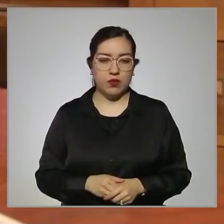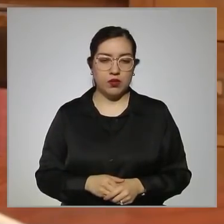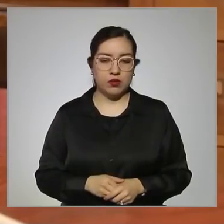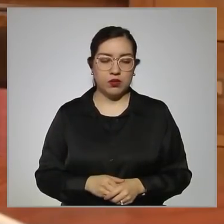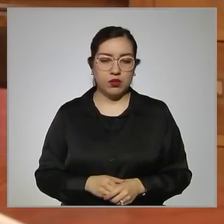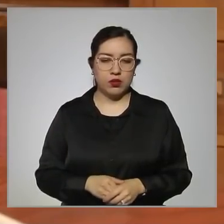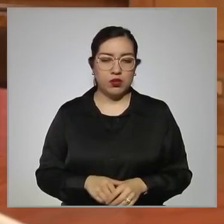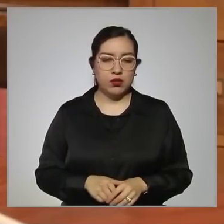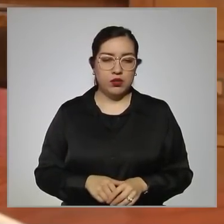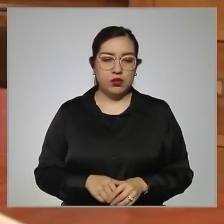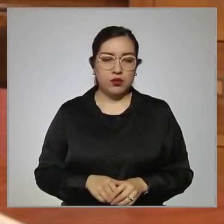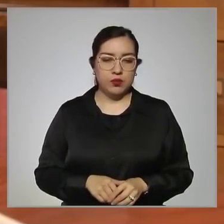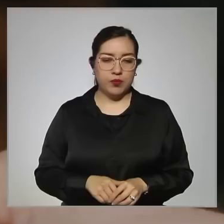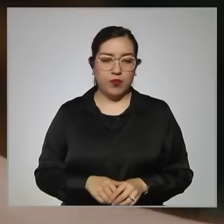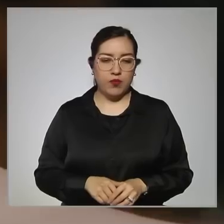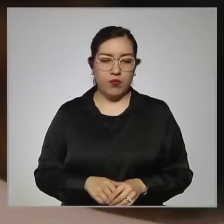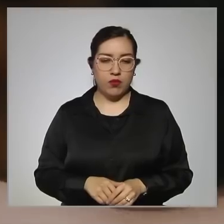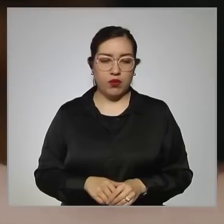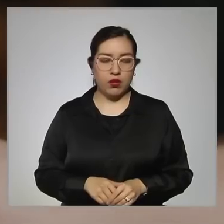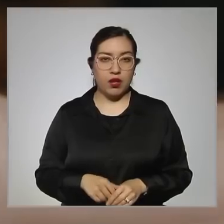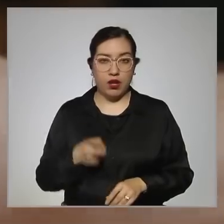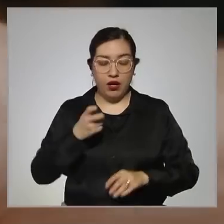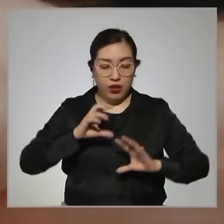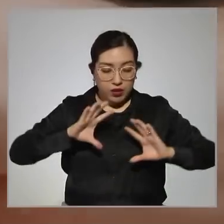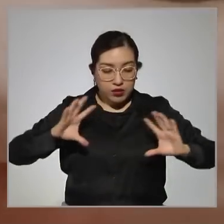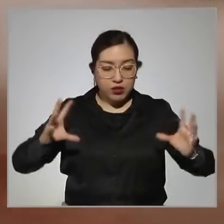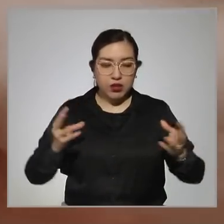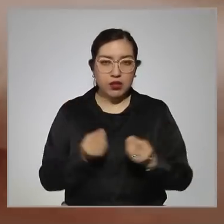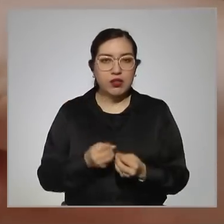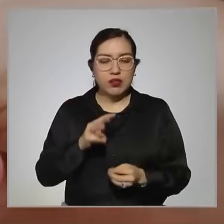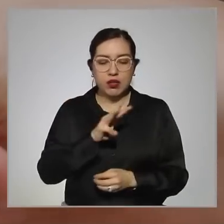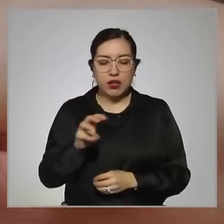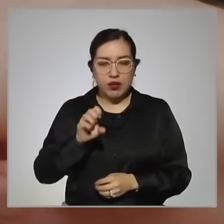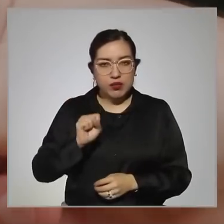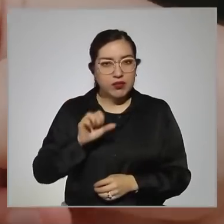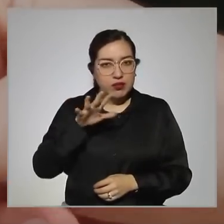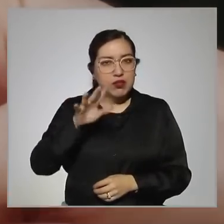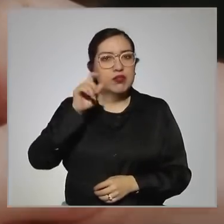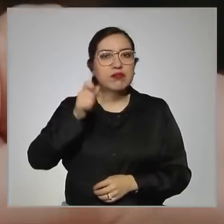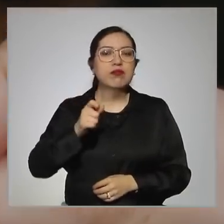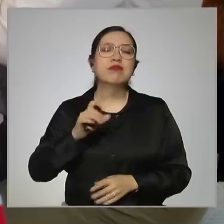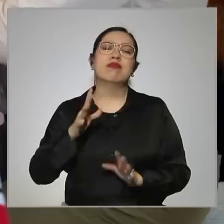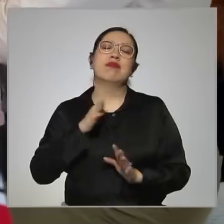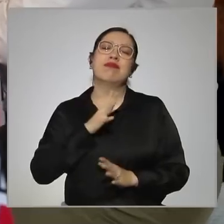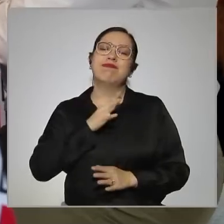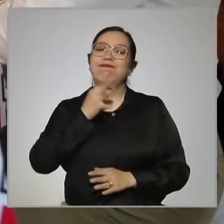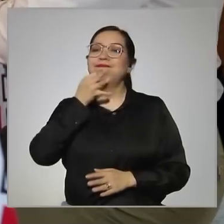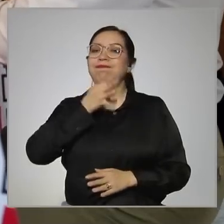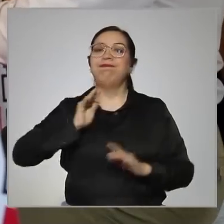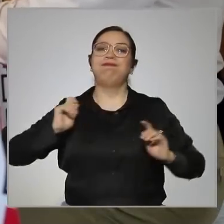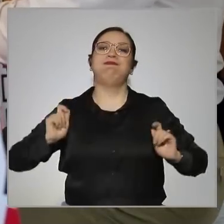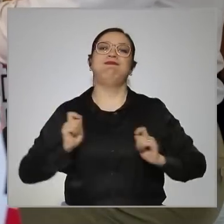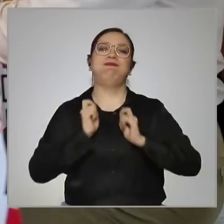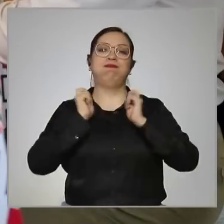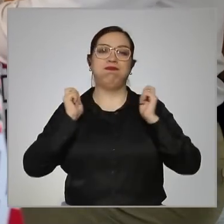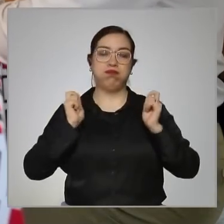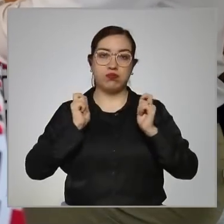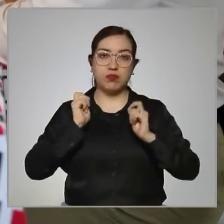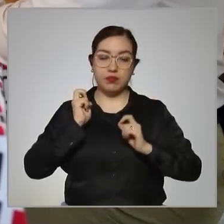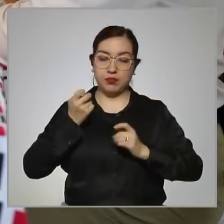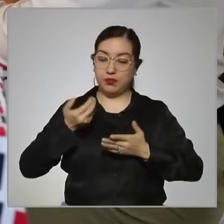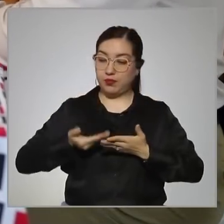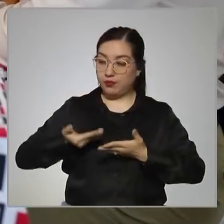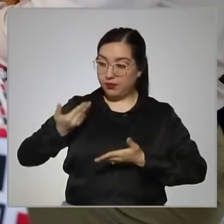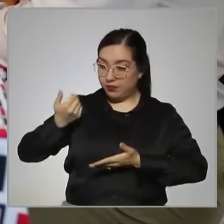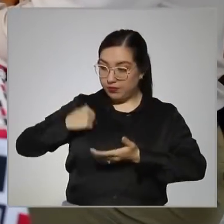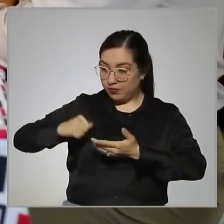intervalo, cuando se completa, entonces es un motivo de celebración y esperar o despedir el antiguo